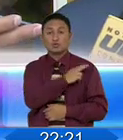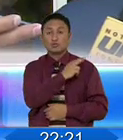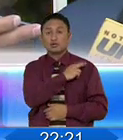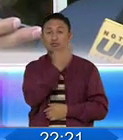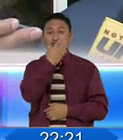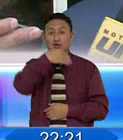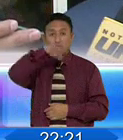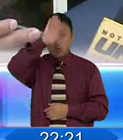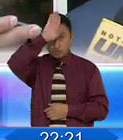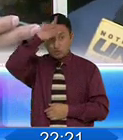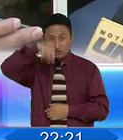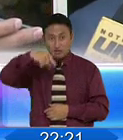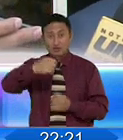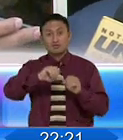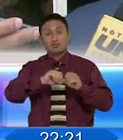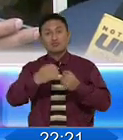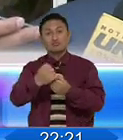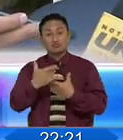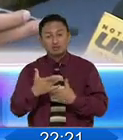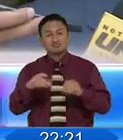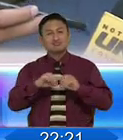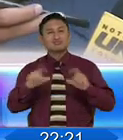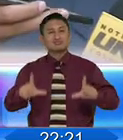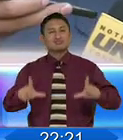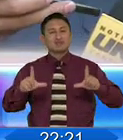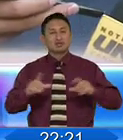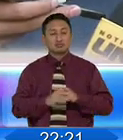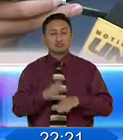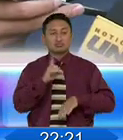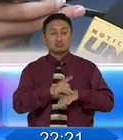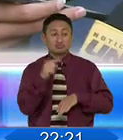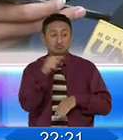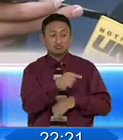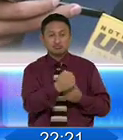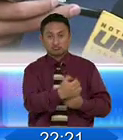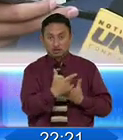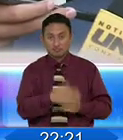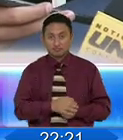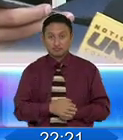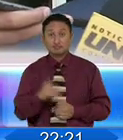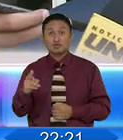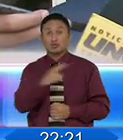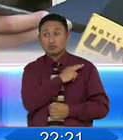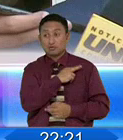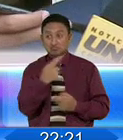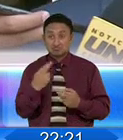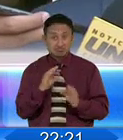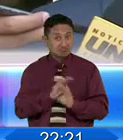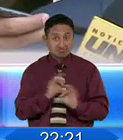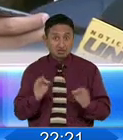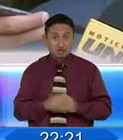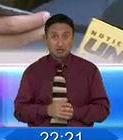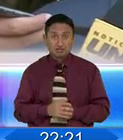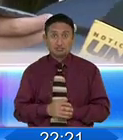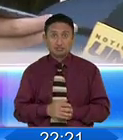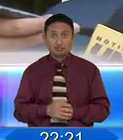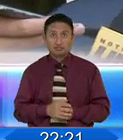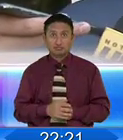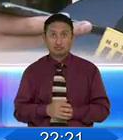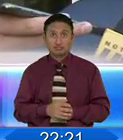cuba' información sobre estos títulos y sobre estos médicos y la universidad no respondió inmediatamente